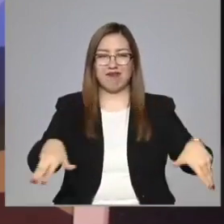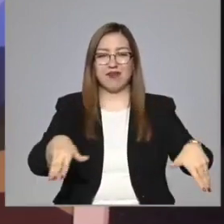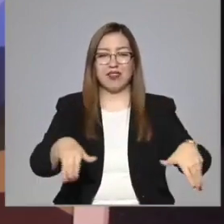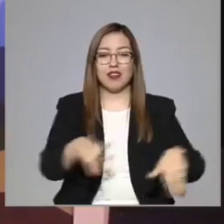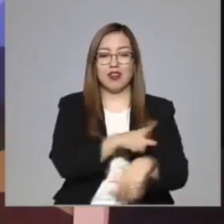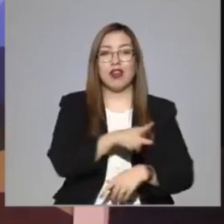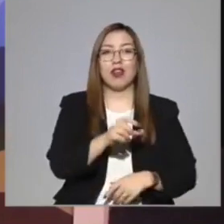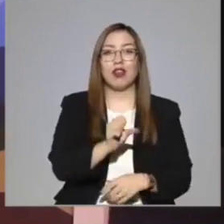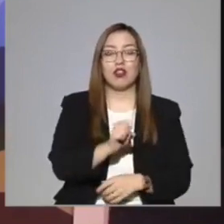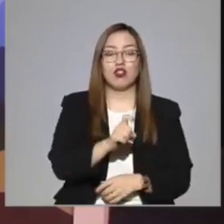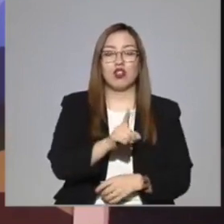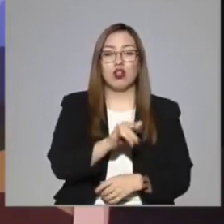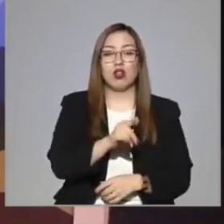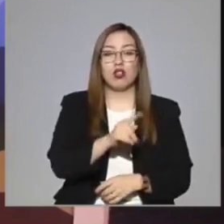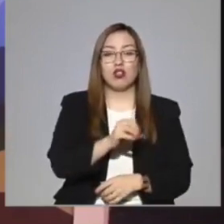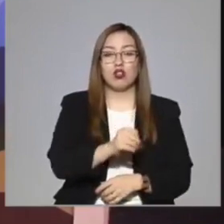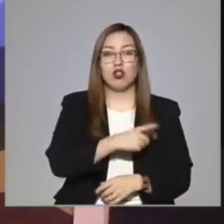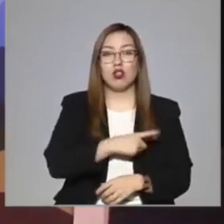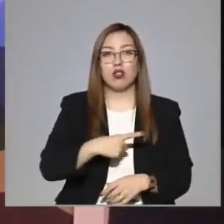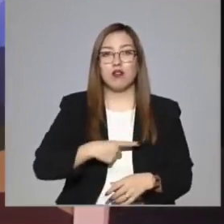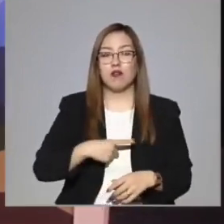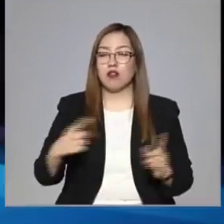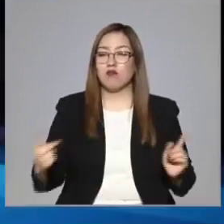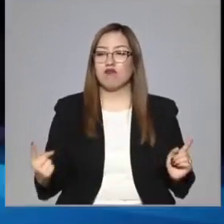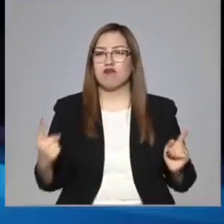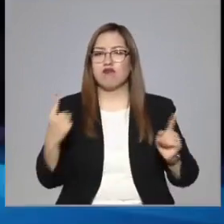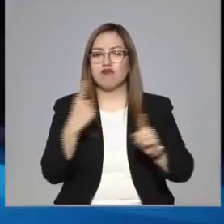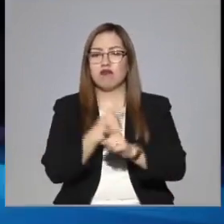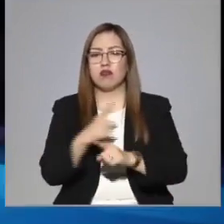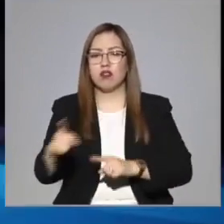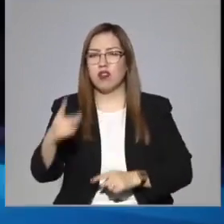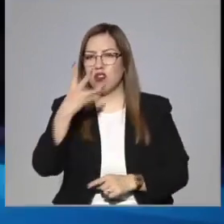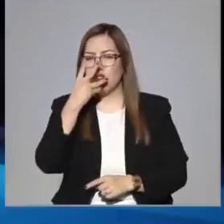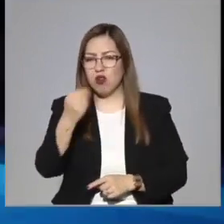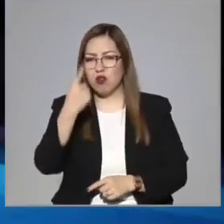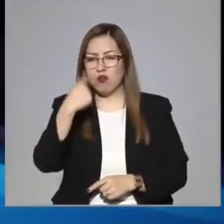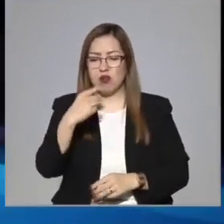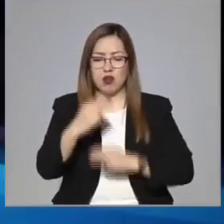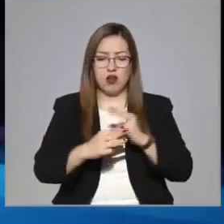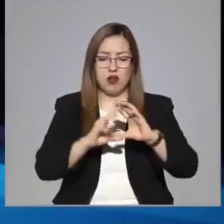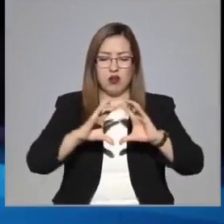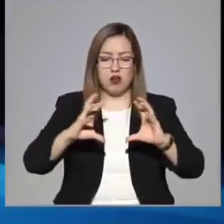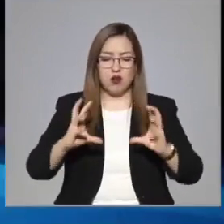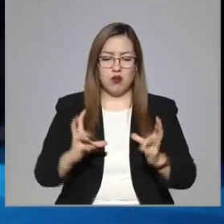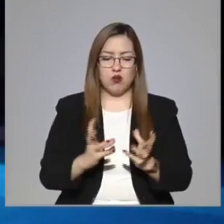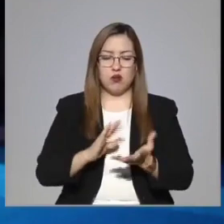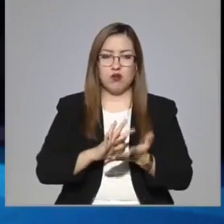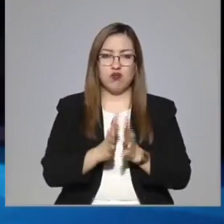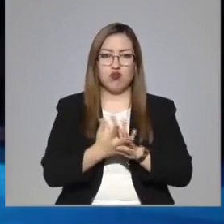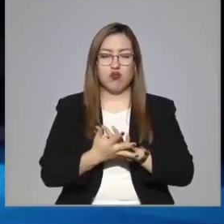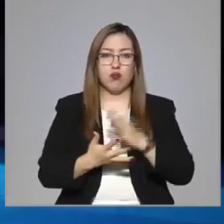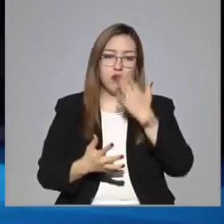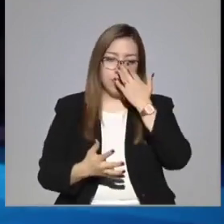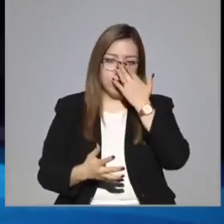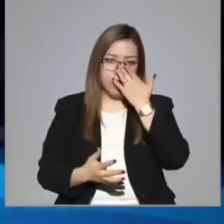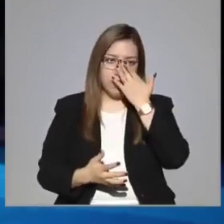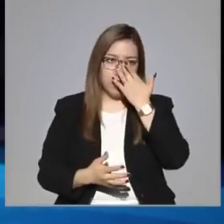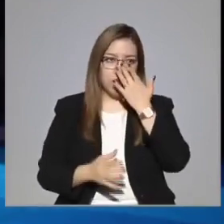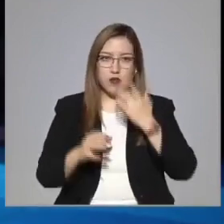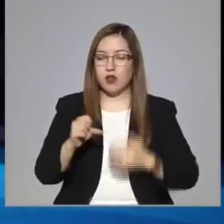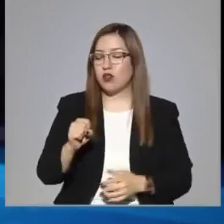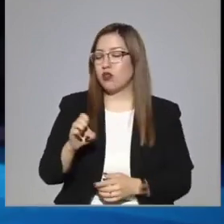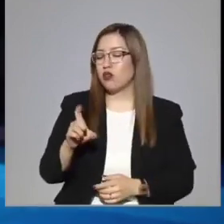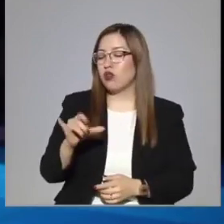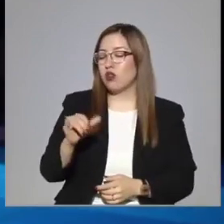a unos lobos para cambiar el orden del universo. Solito es el gran reflejo de la soledad. Parte de la